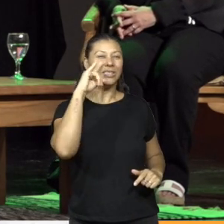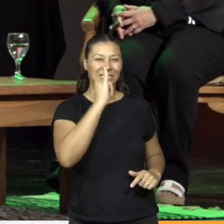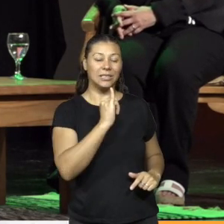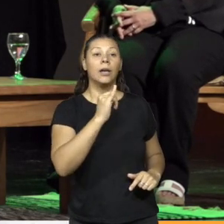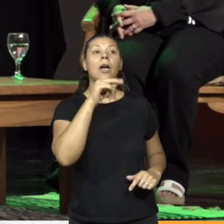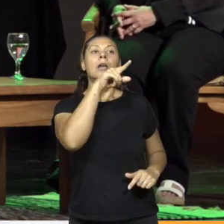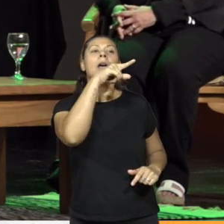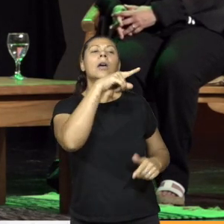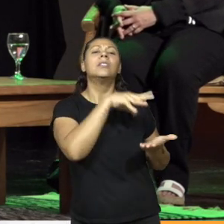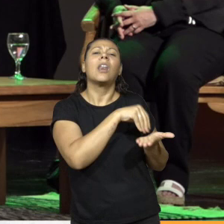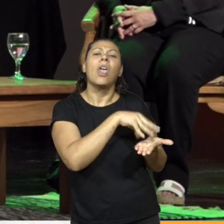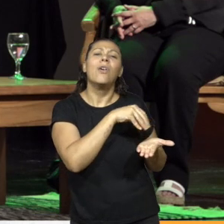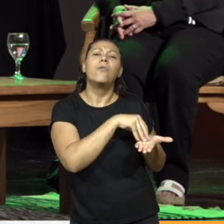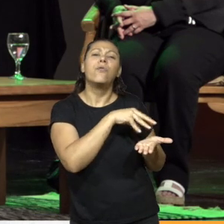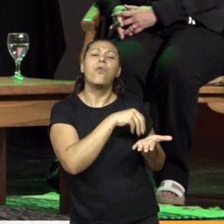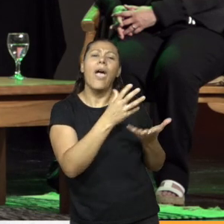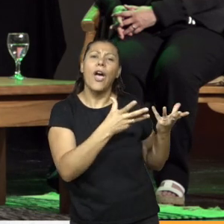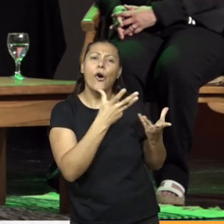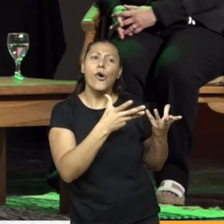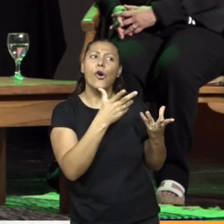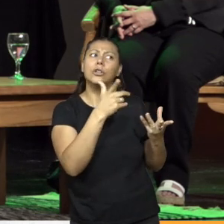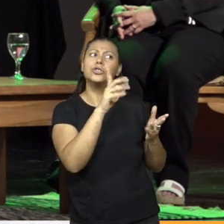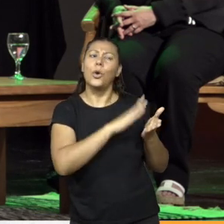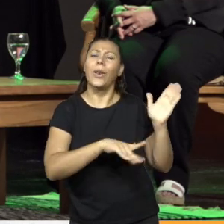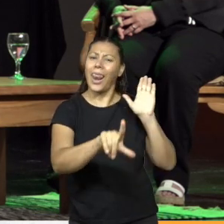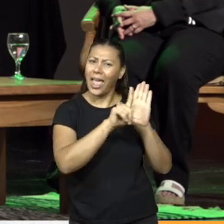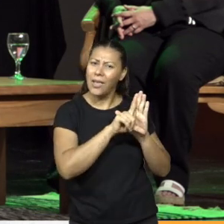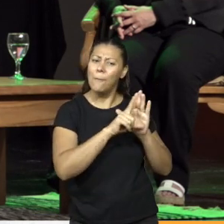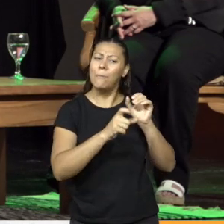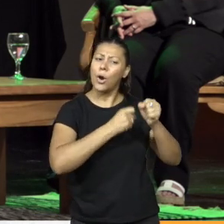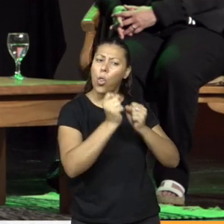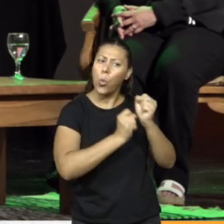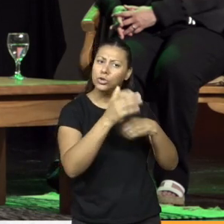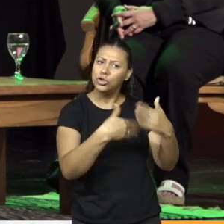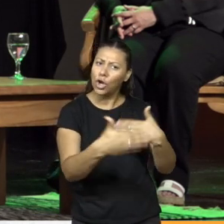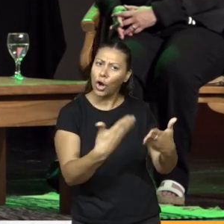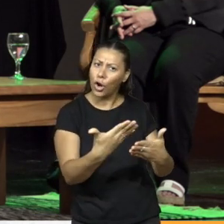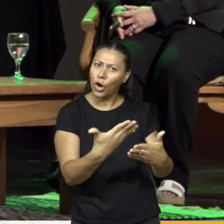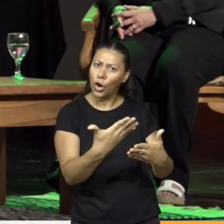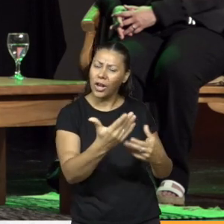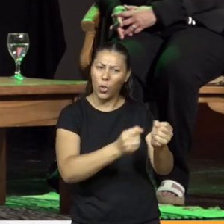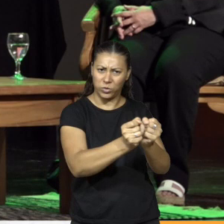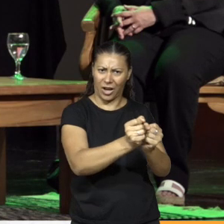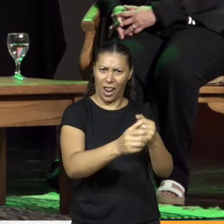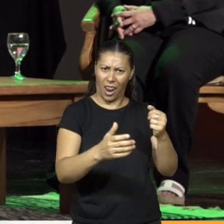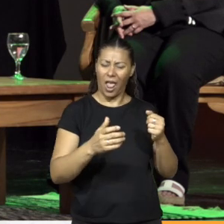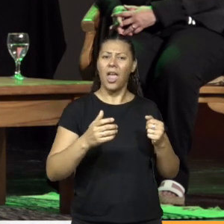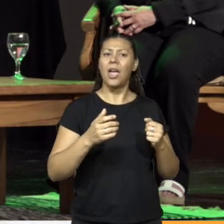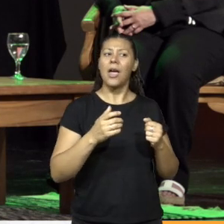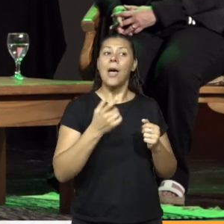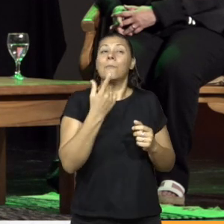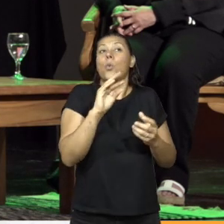que ver mucho con las leyes de promoción industrial, por un lado, y realizan por una cuestión de